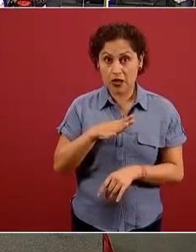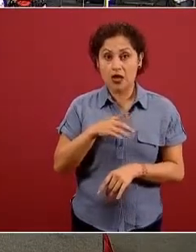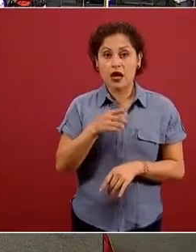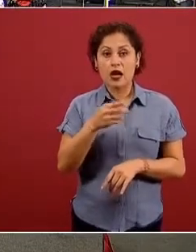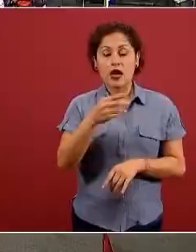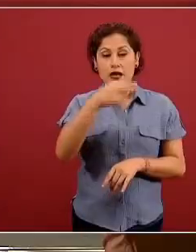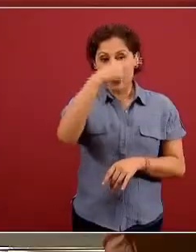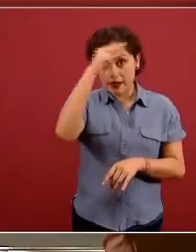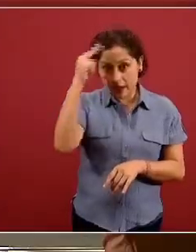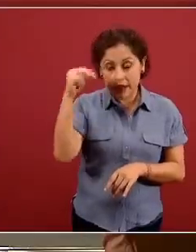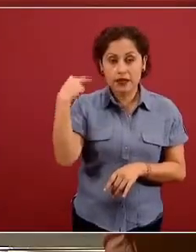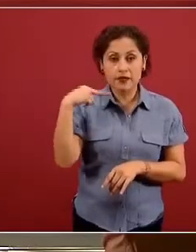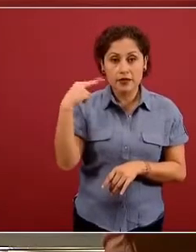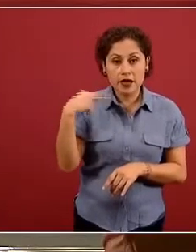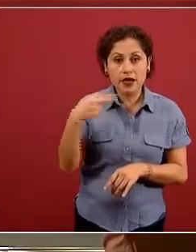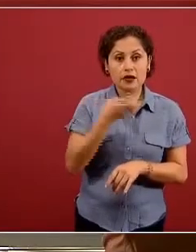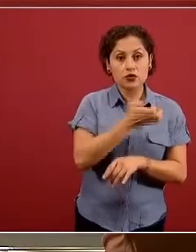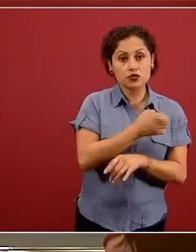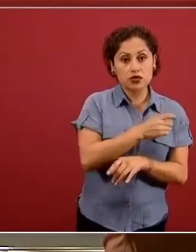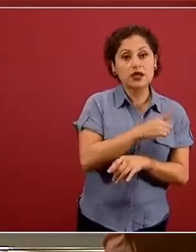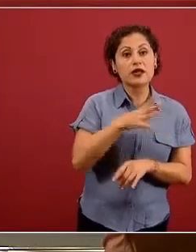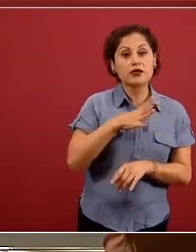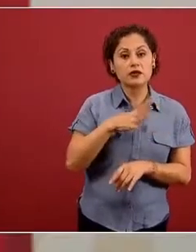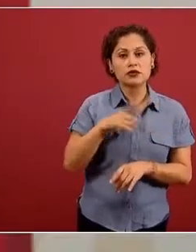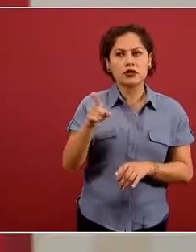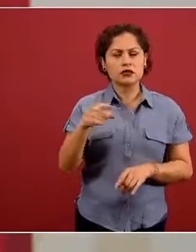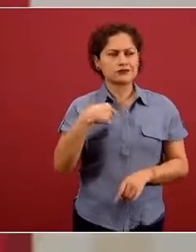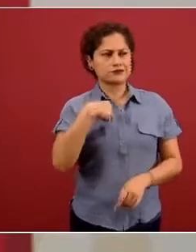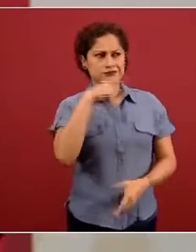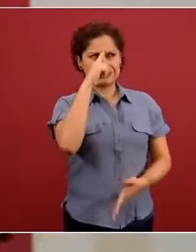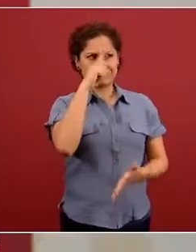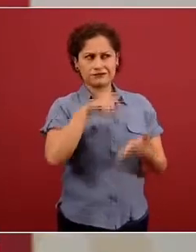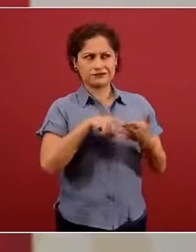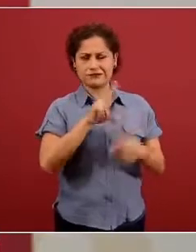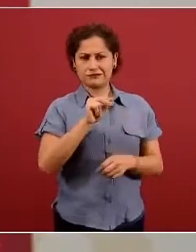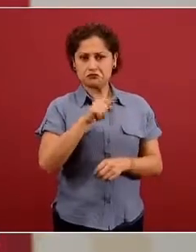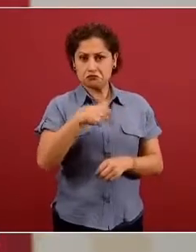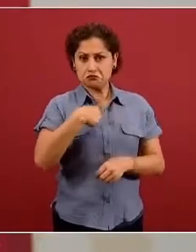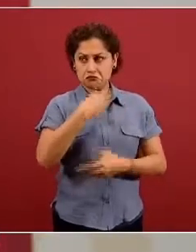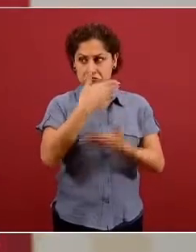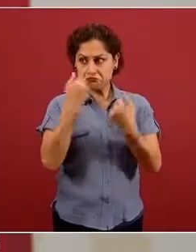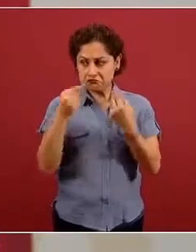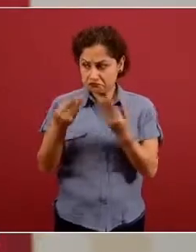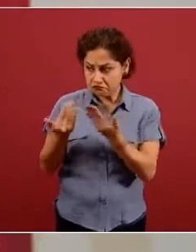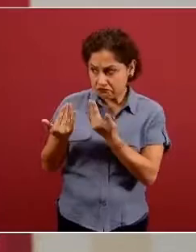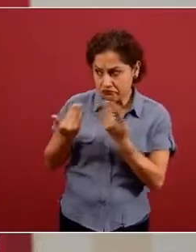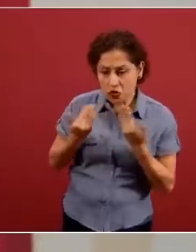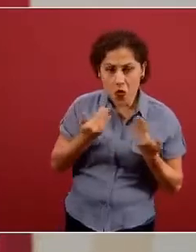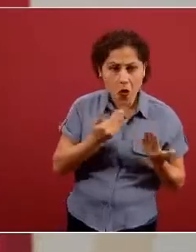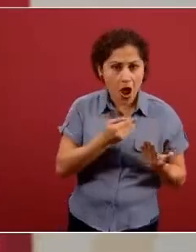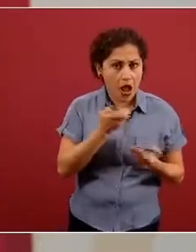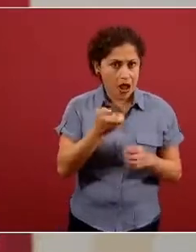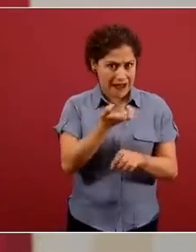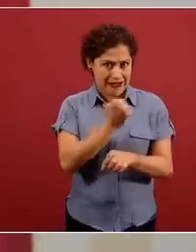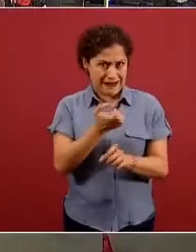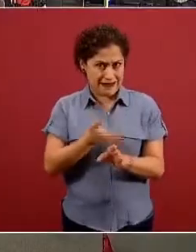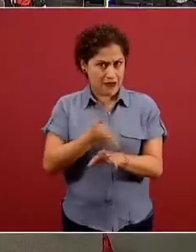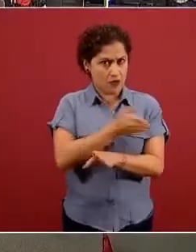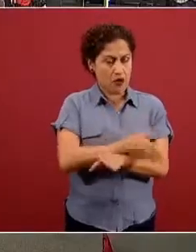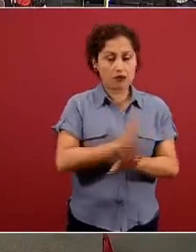hay que revisar eso. No creo que sea cierto, pero si usted tiene esa evidencia, compártamela porque no es